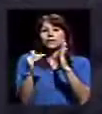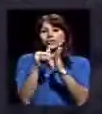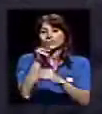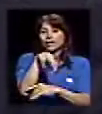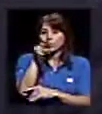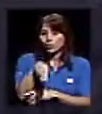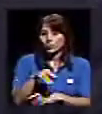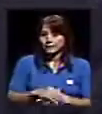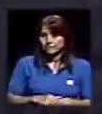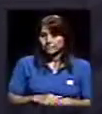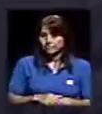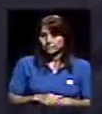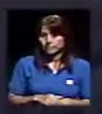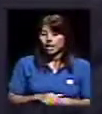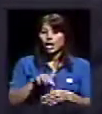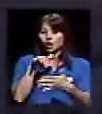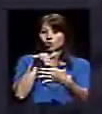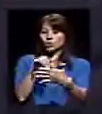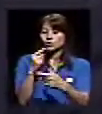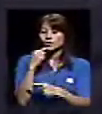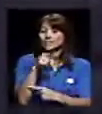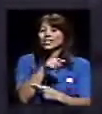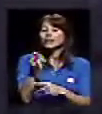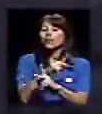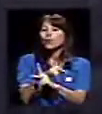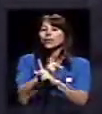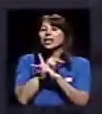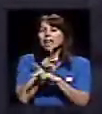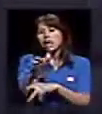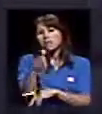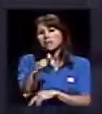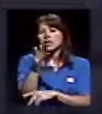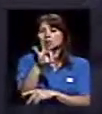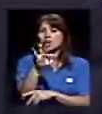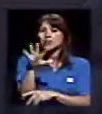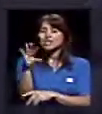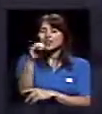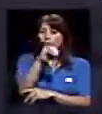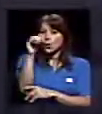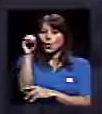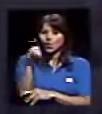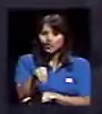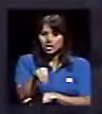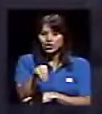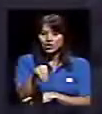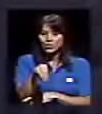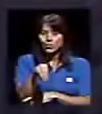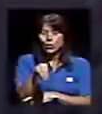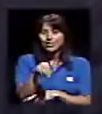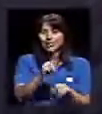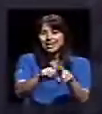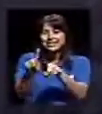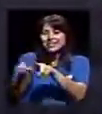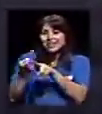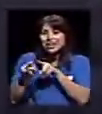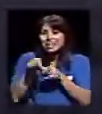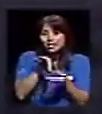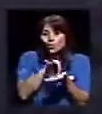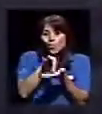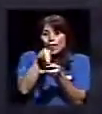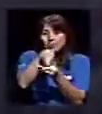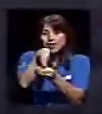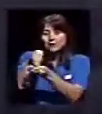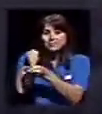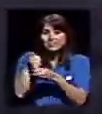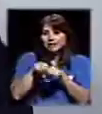Según los estudios, esto vendría a proteger cerca del 95% del número de cuentas en el sistema, lo cual sería una